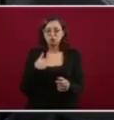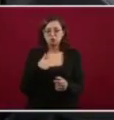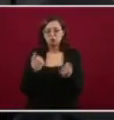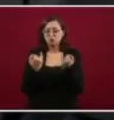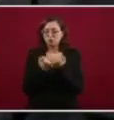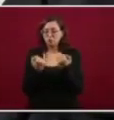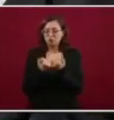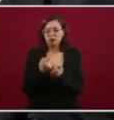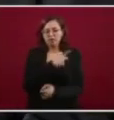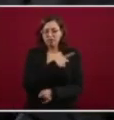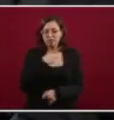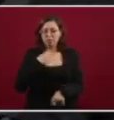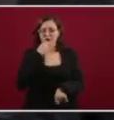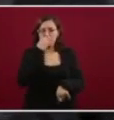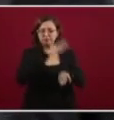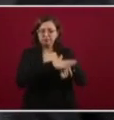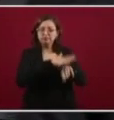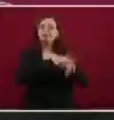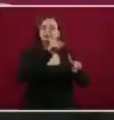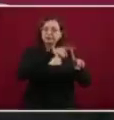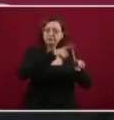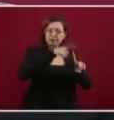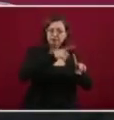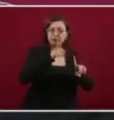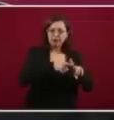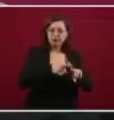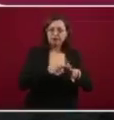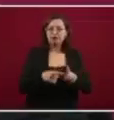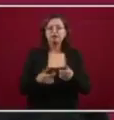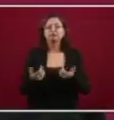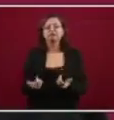Declaramos la guerra y